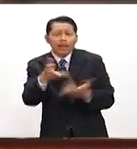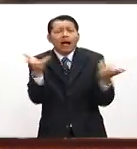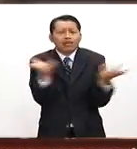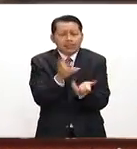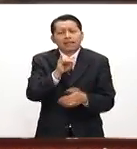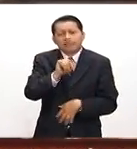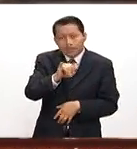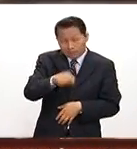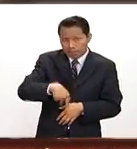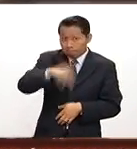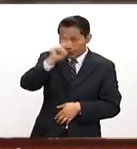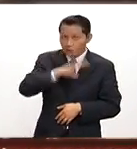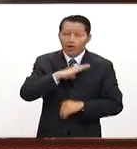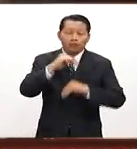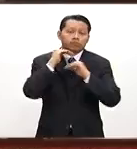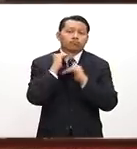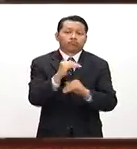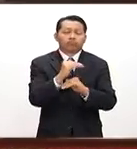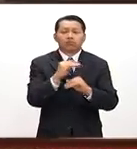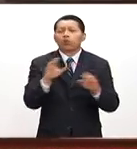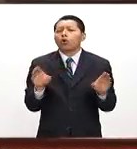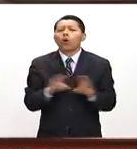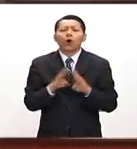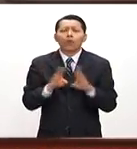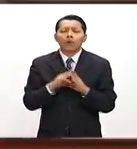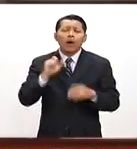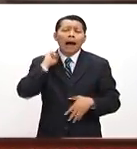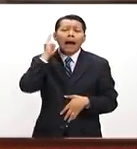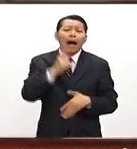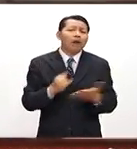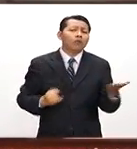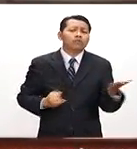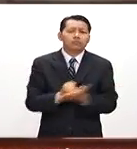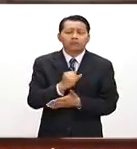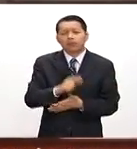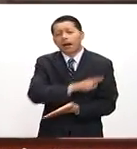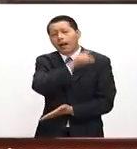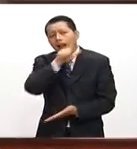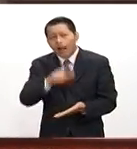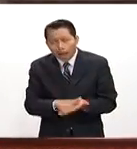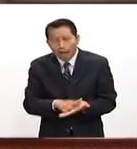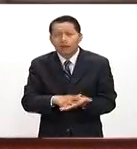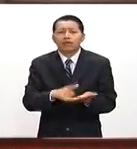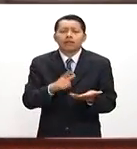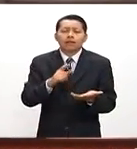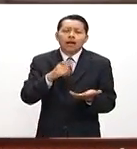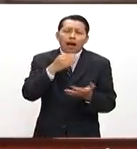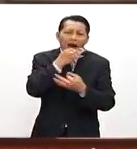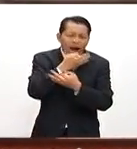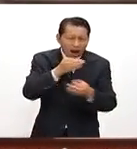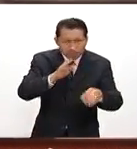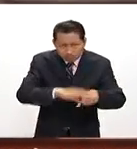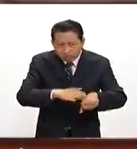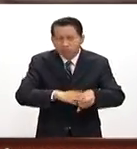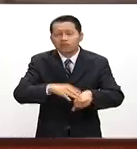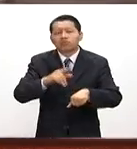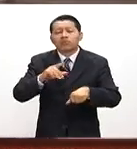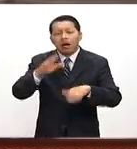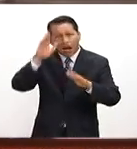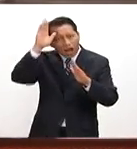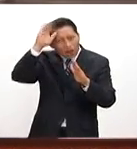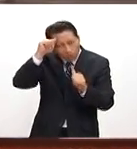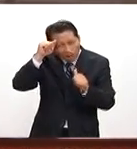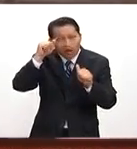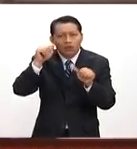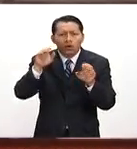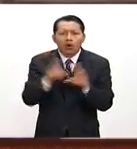tienen una limitación. Ninguna decisión, ni una ley, ni un decreto, ni ningún acuerdo puede ser tomado